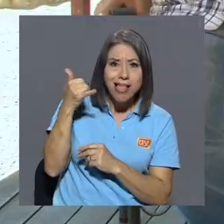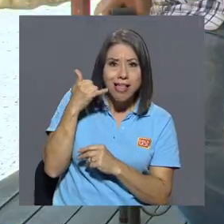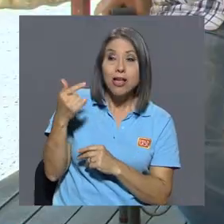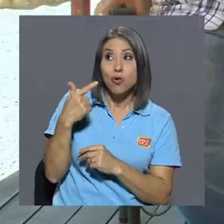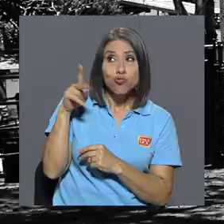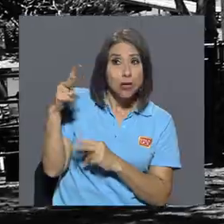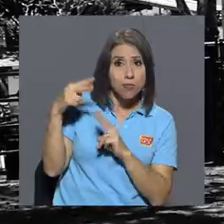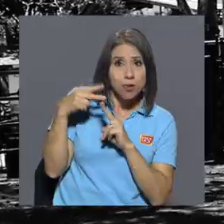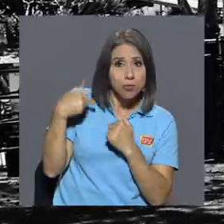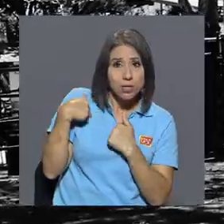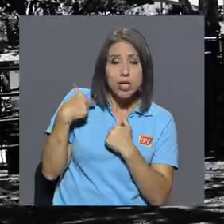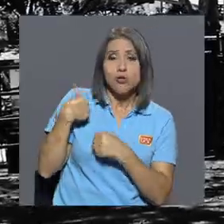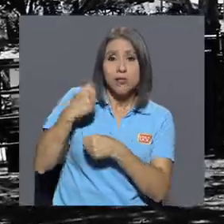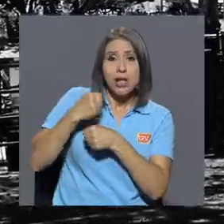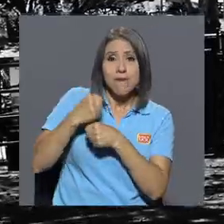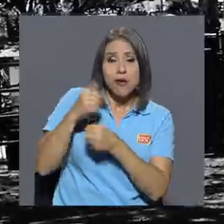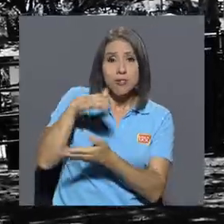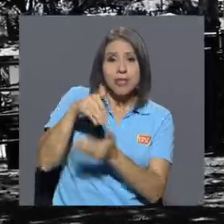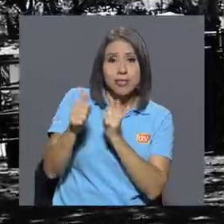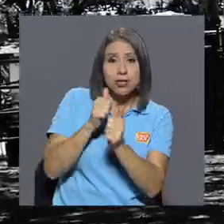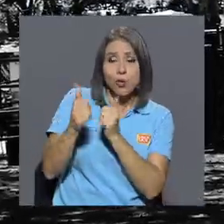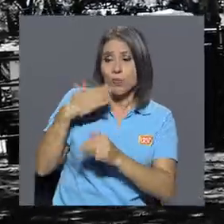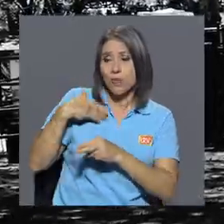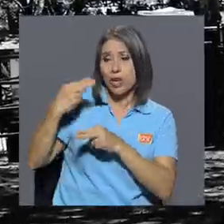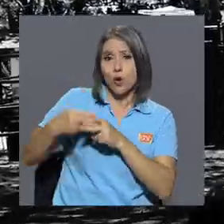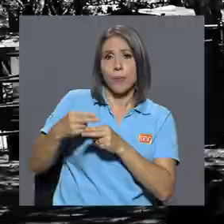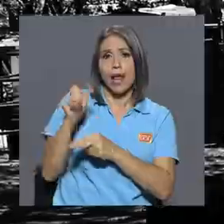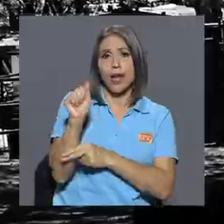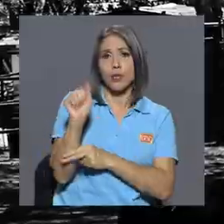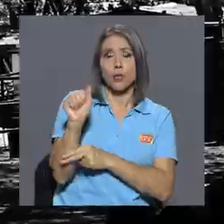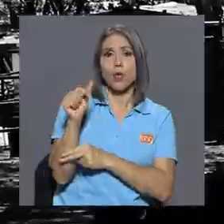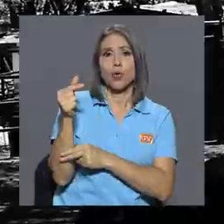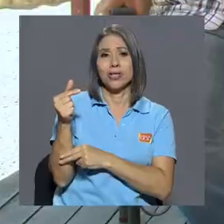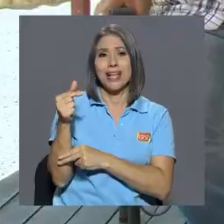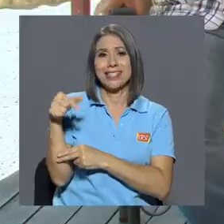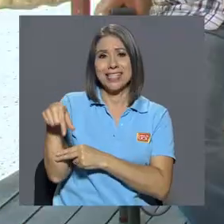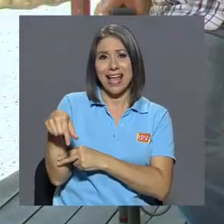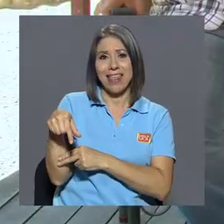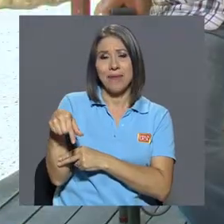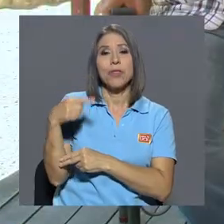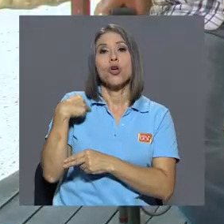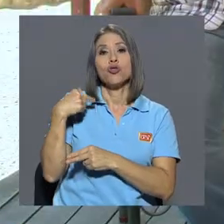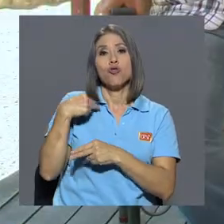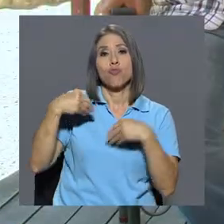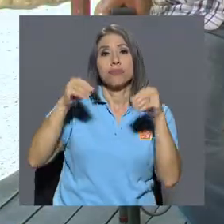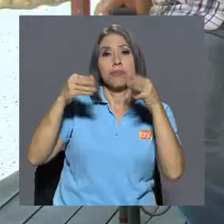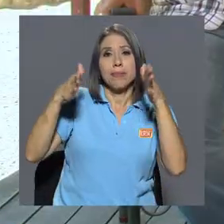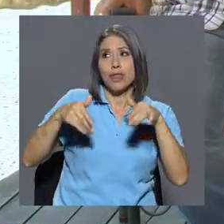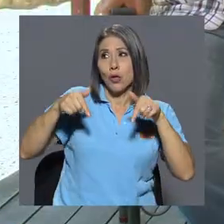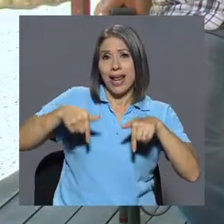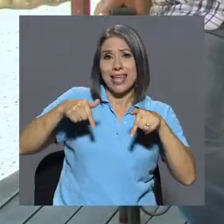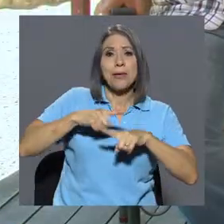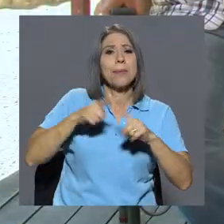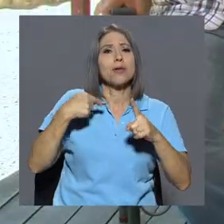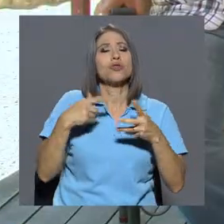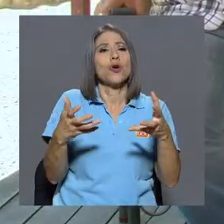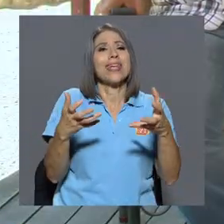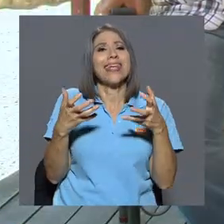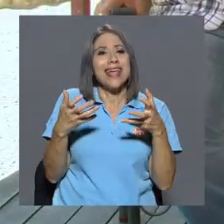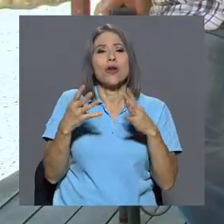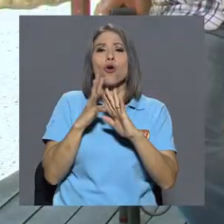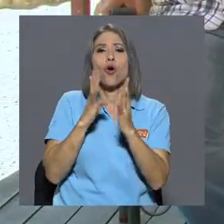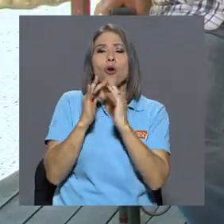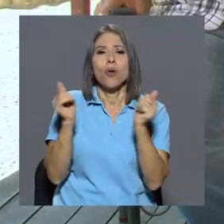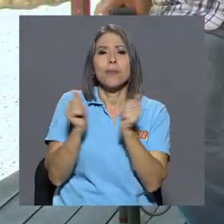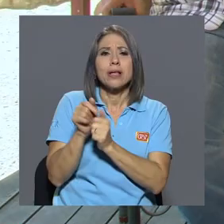en el Centro de Sport. Mi nombre es Arturo González Quesada. Jorge Arturo González. Soy agente vendedor aquí. Pero yo quiero conversar